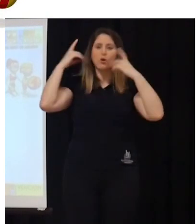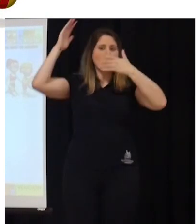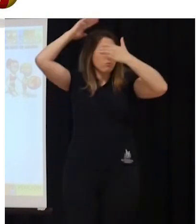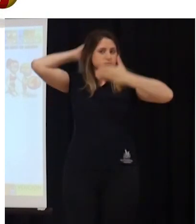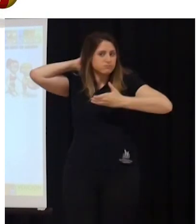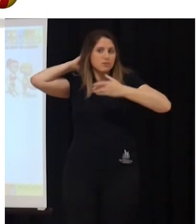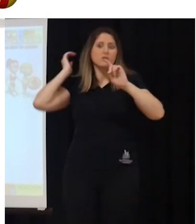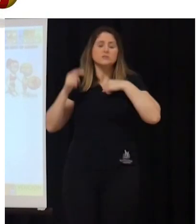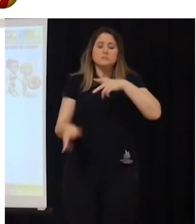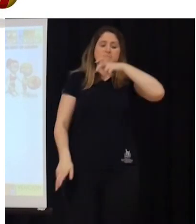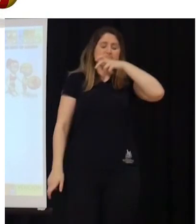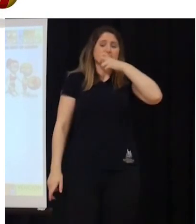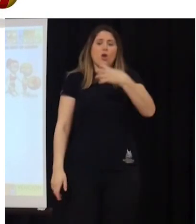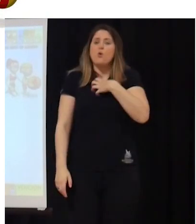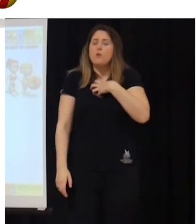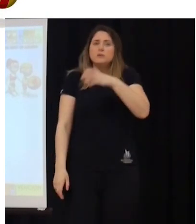aunque tenga que sudar con ella.